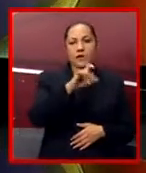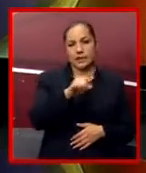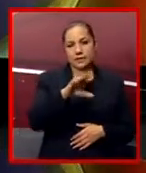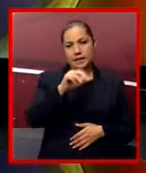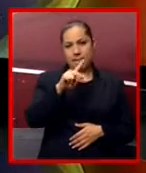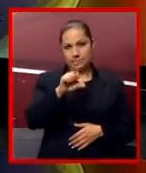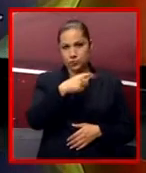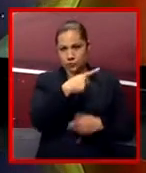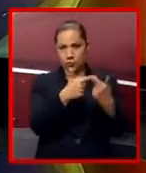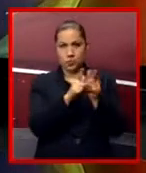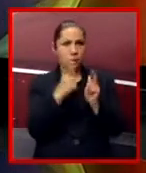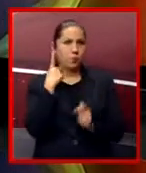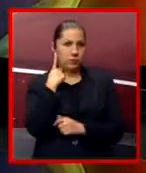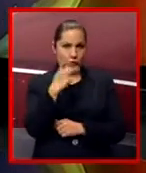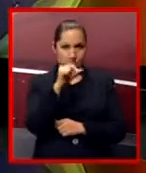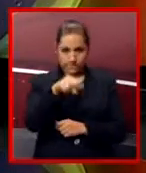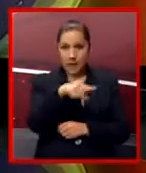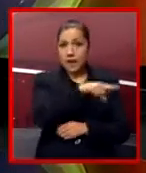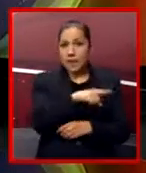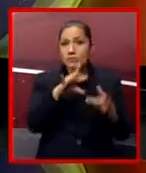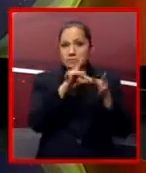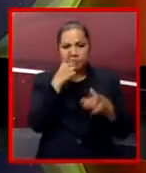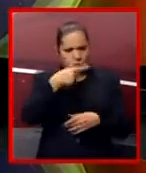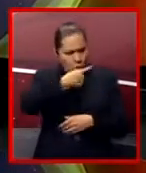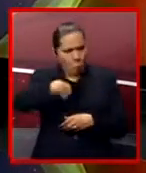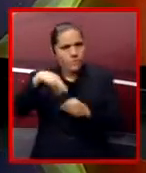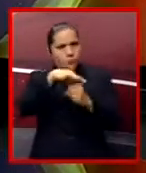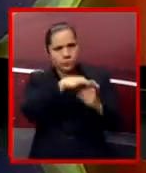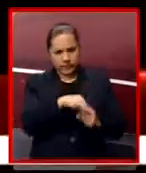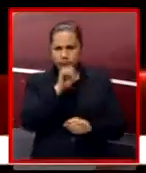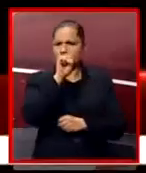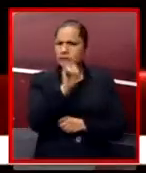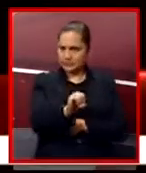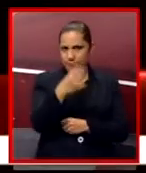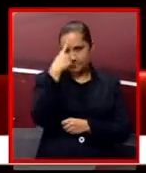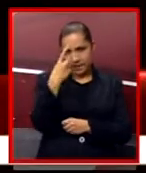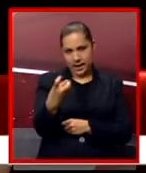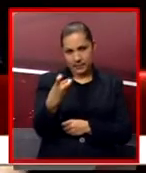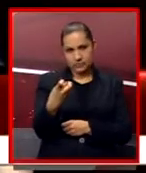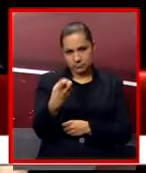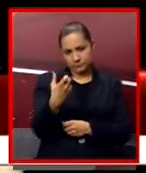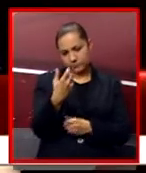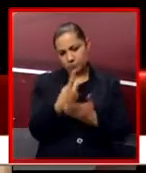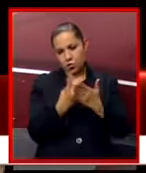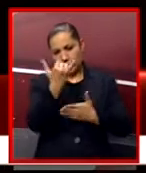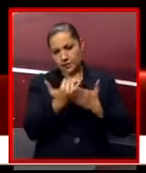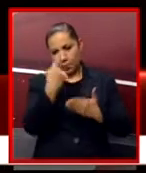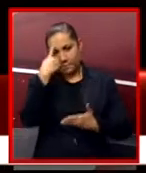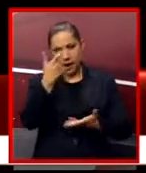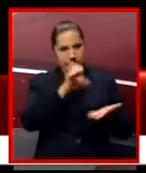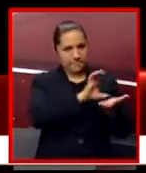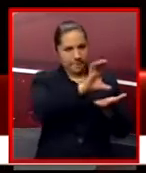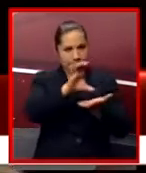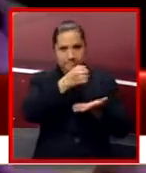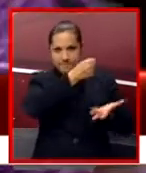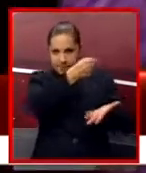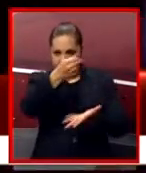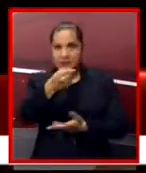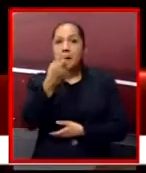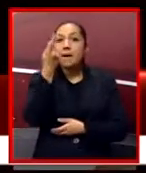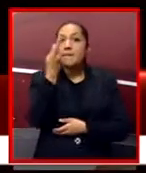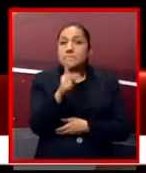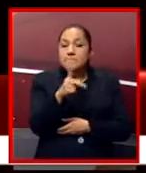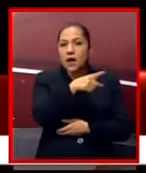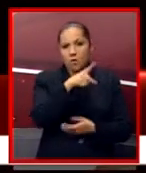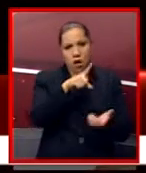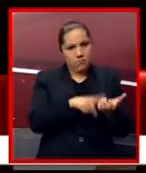anunció el voto a favor de su bancada para el dictamen del presupuesto de egresos, pero manifestó sus dudas ante los criterios de transparencia que pudieran